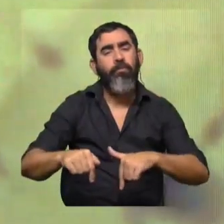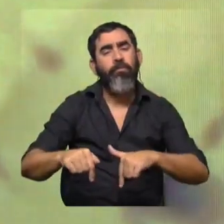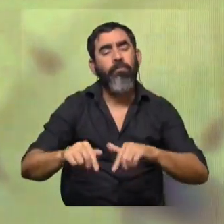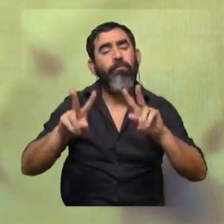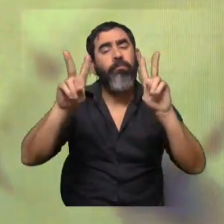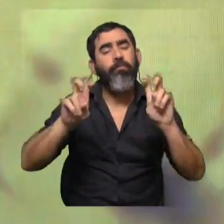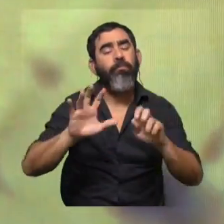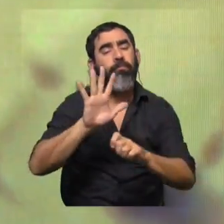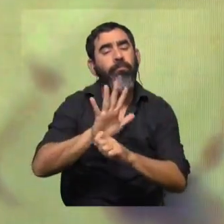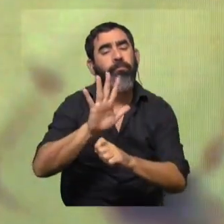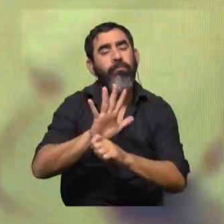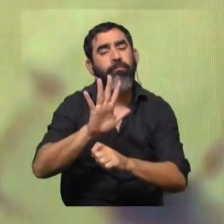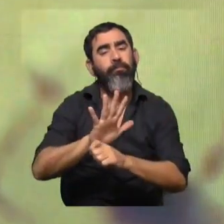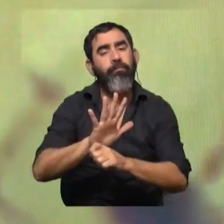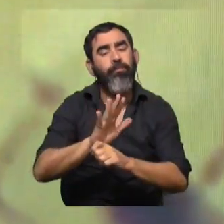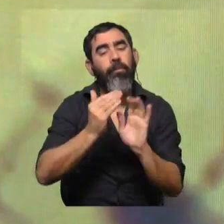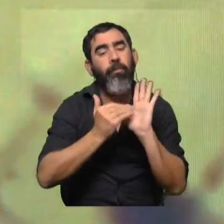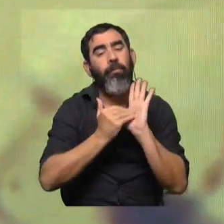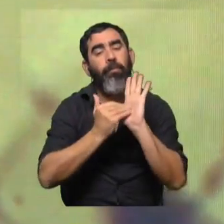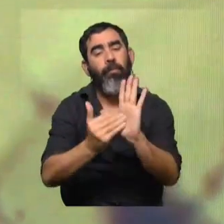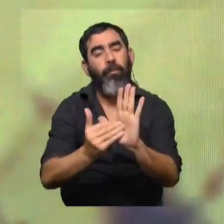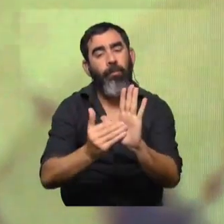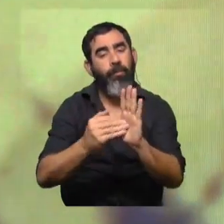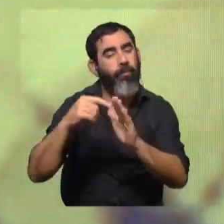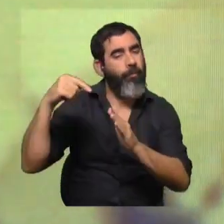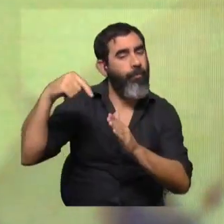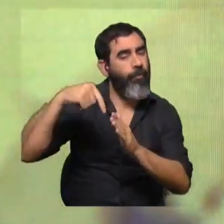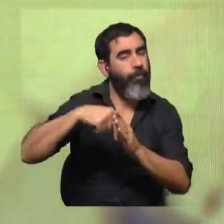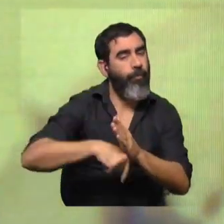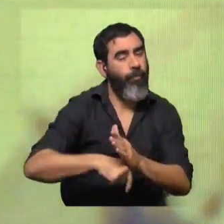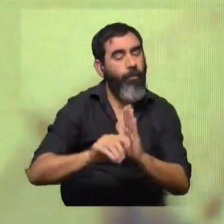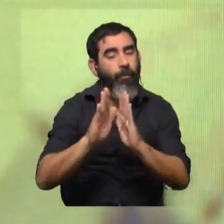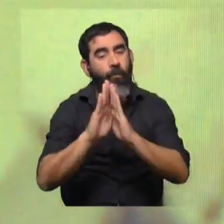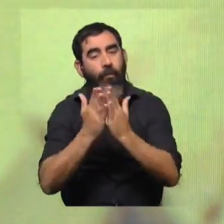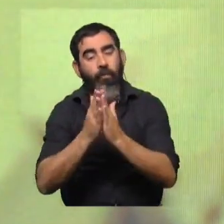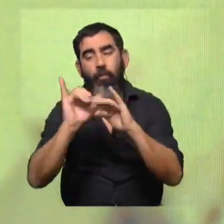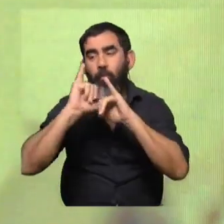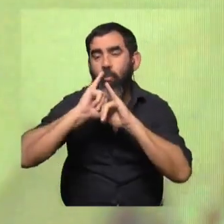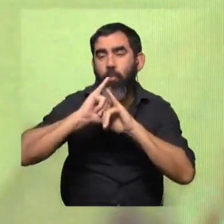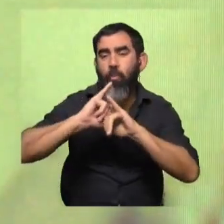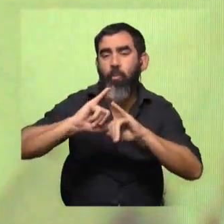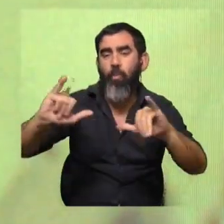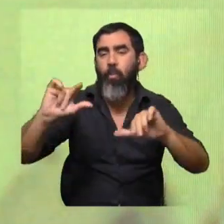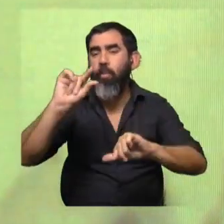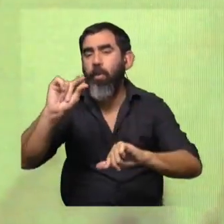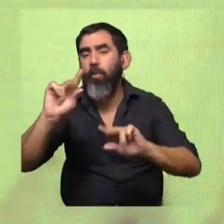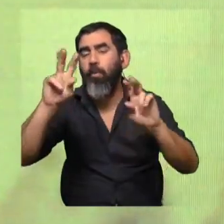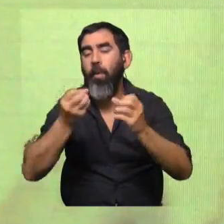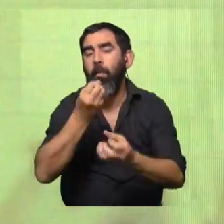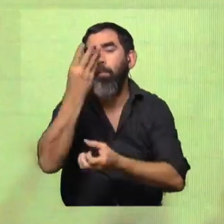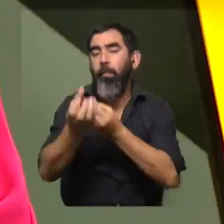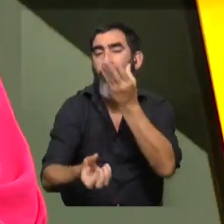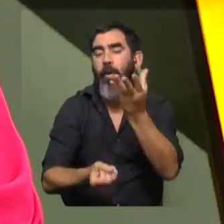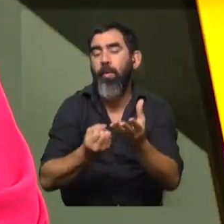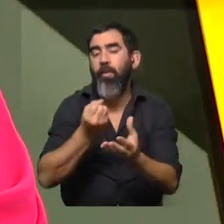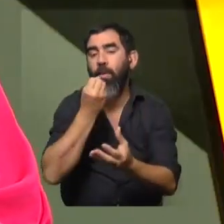así como una especie de presentación, pero un poquito más profundizada dentro de un libro publicado hace poquito, pero para hablar de plantas y flores. Sí,